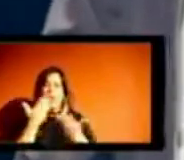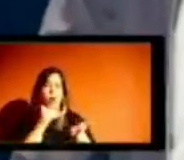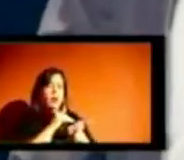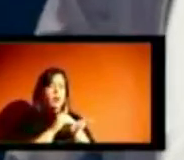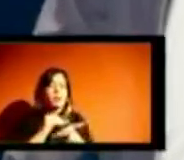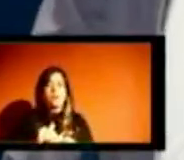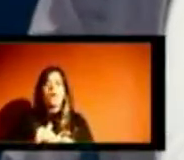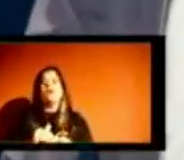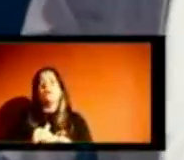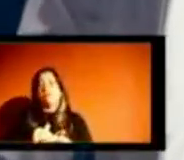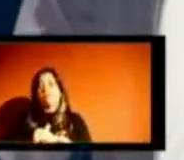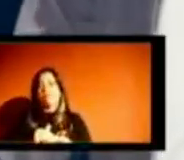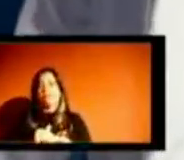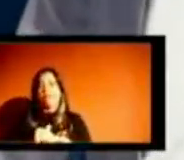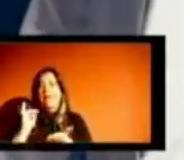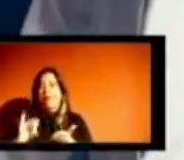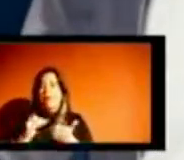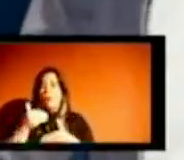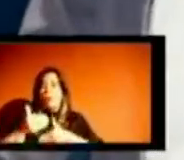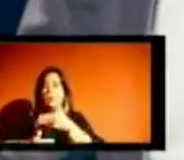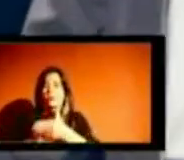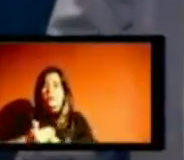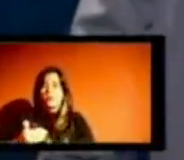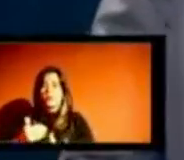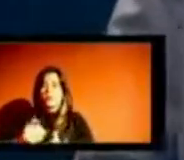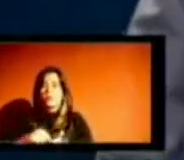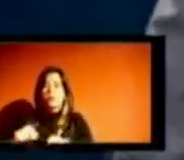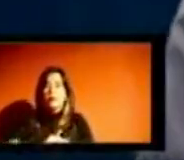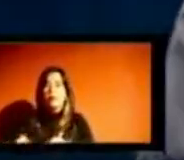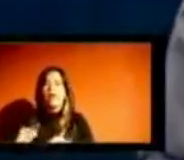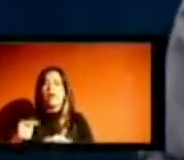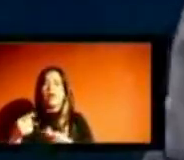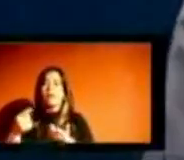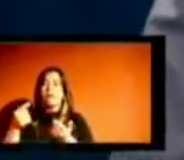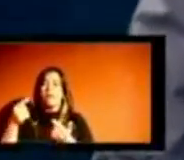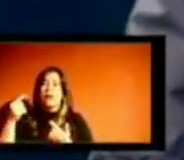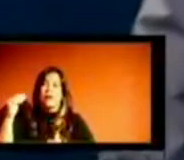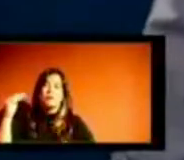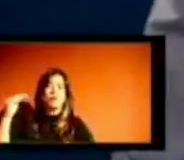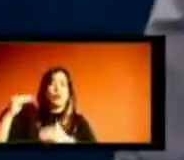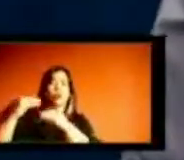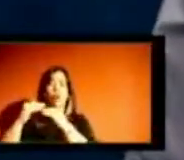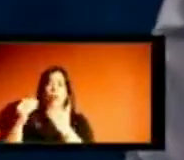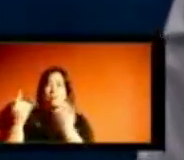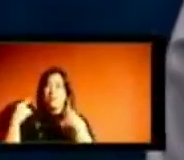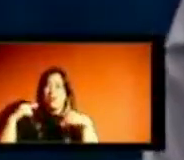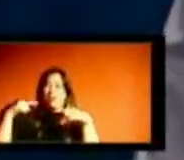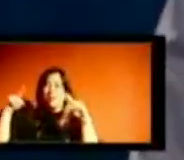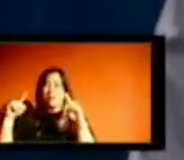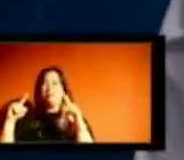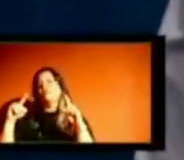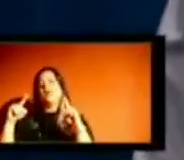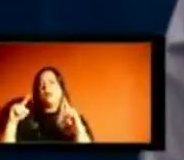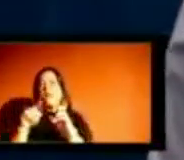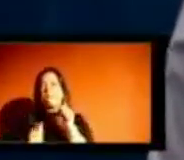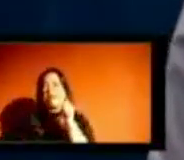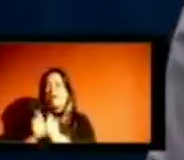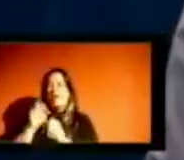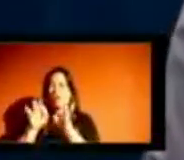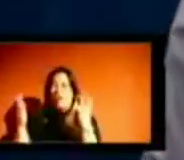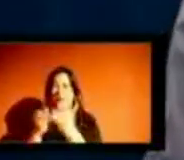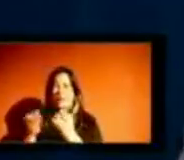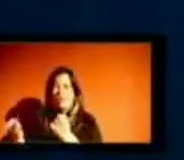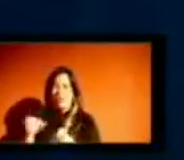es un ciclo contributivo de vivir por el otro, alcanzar la mayor cantidad de familias posible que puedan radicar su planilla de contribución